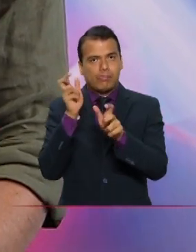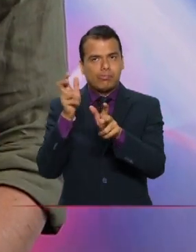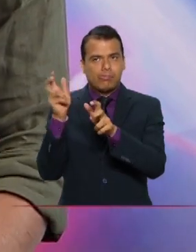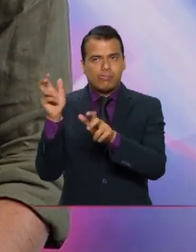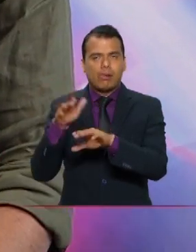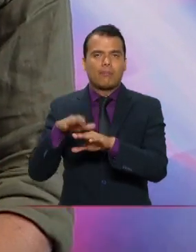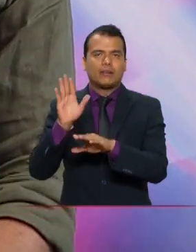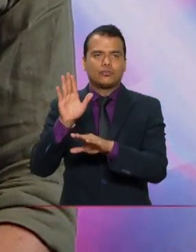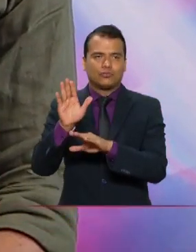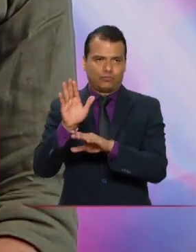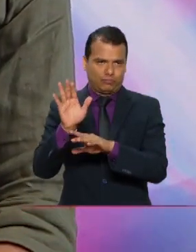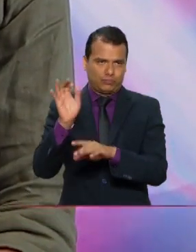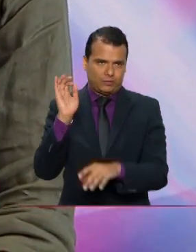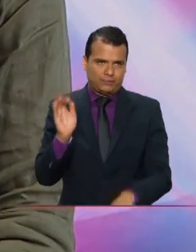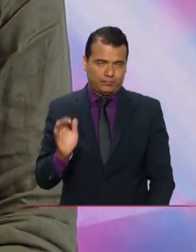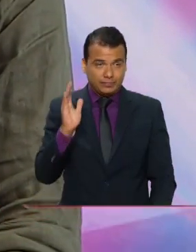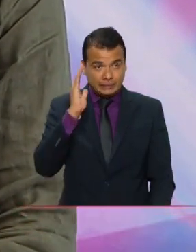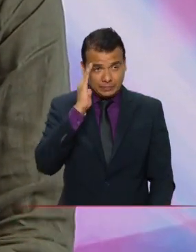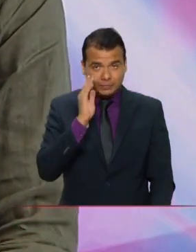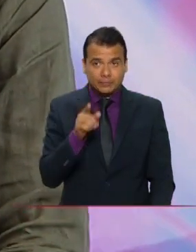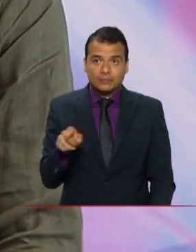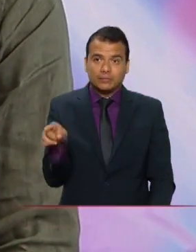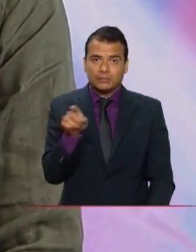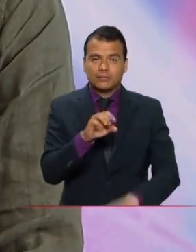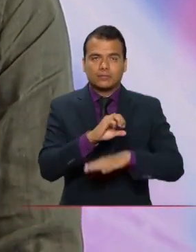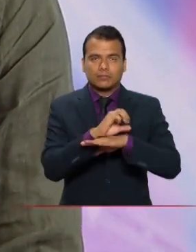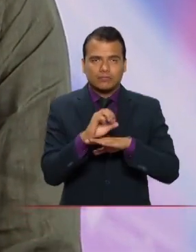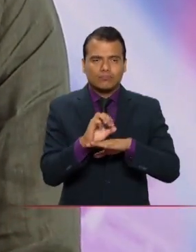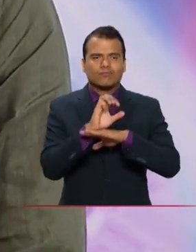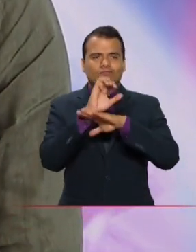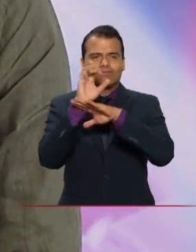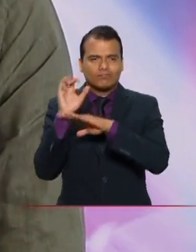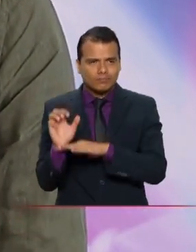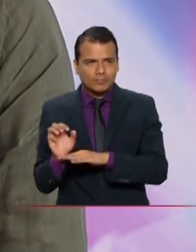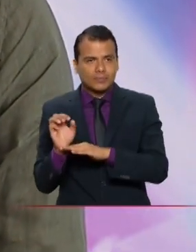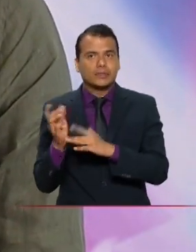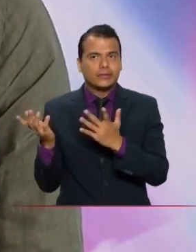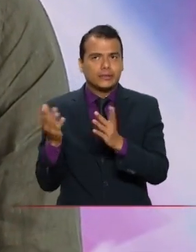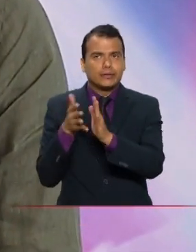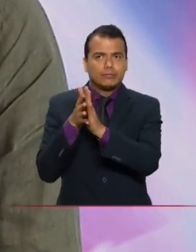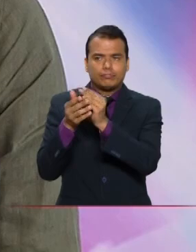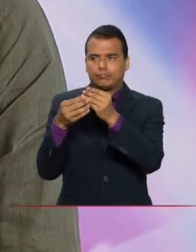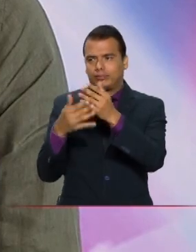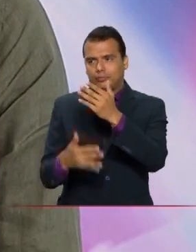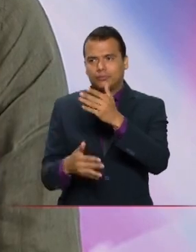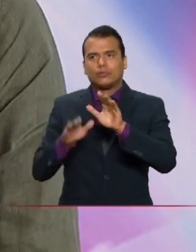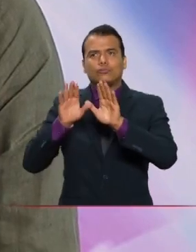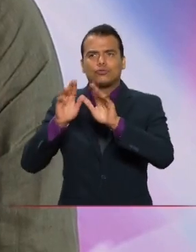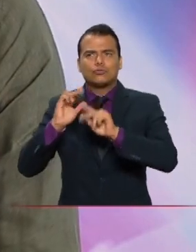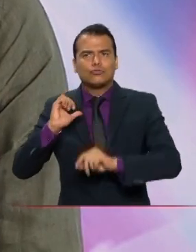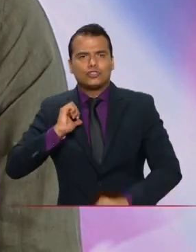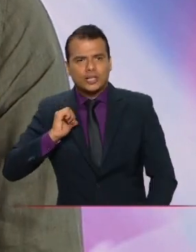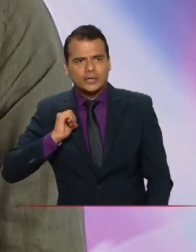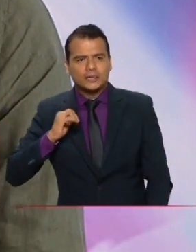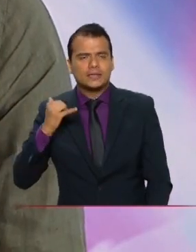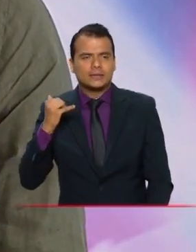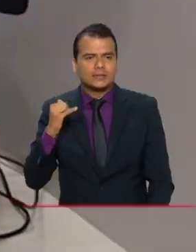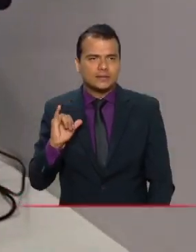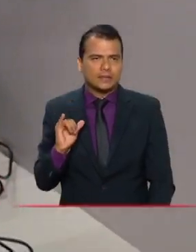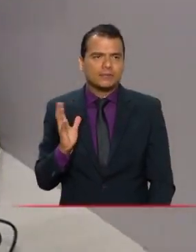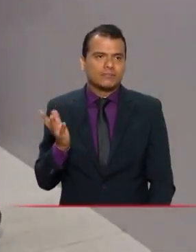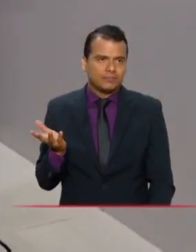o de empresas objetivo, porque son organizaciones que típicamente manejan mucha información y que no siempre está en el